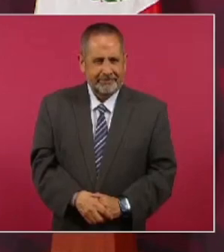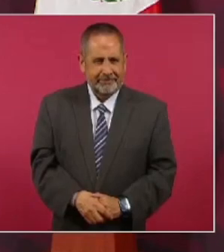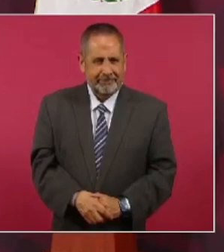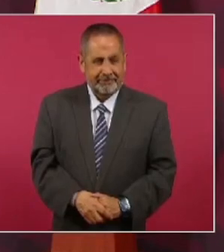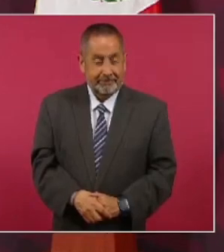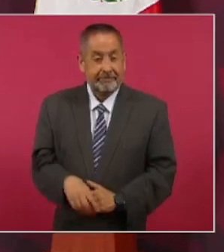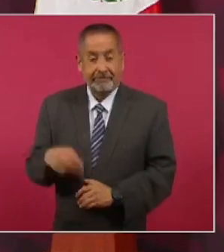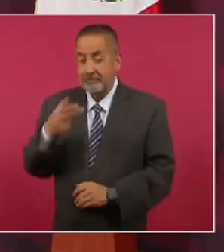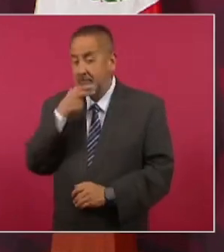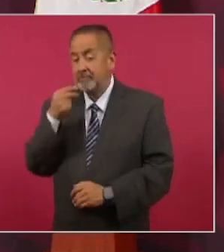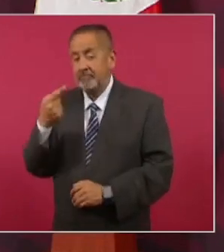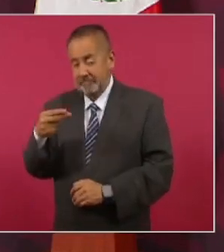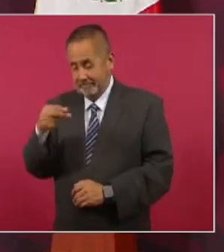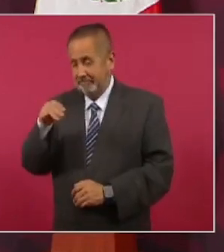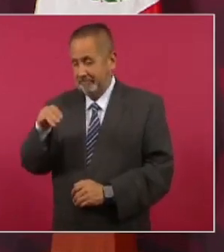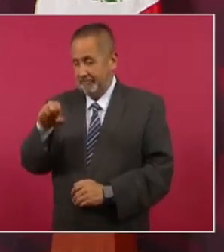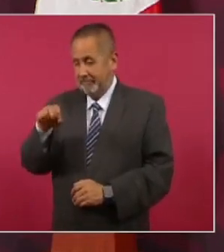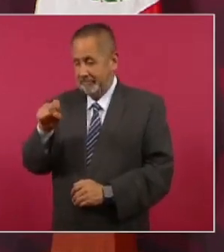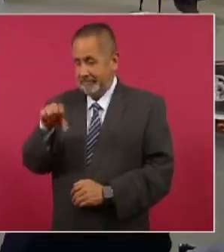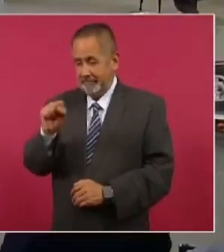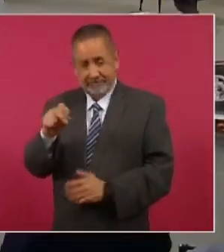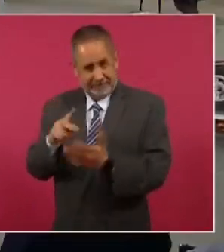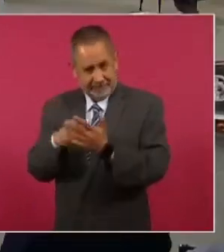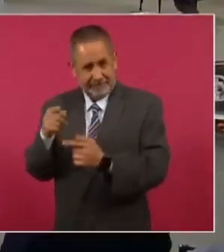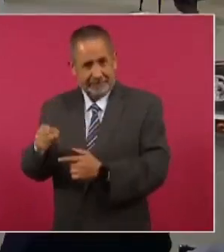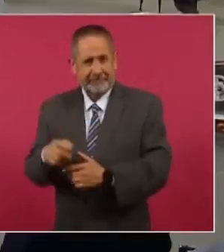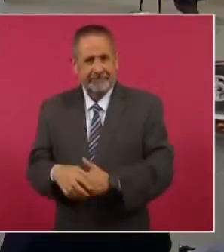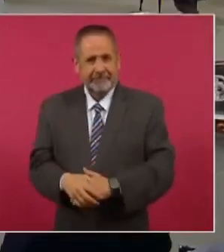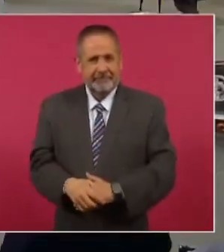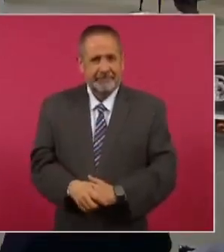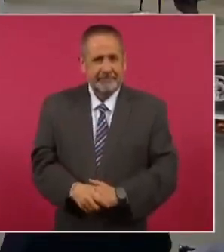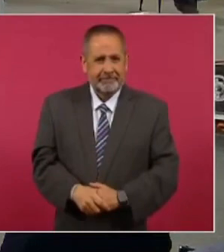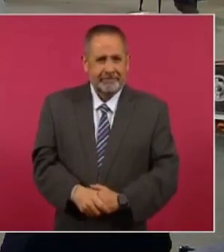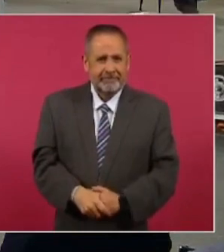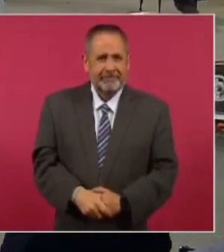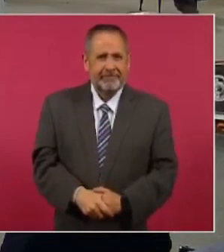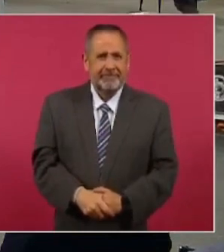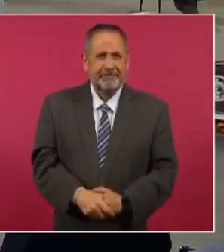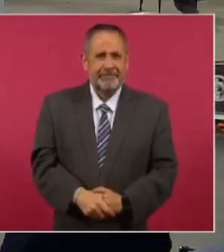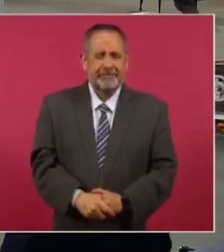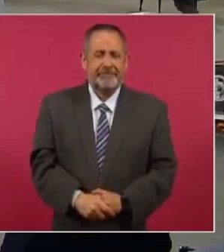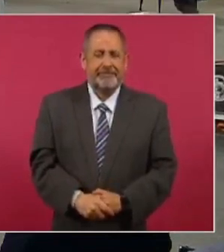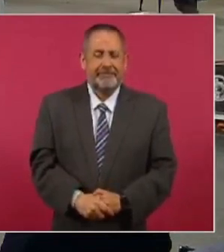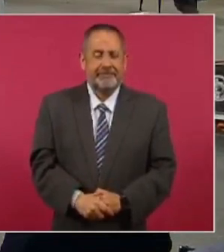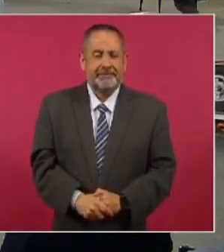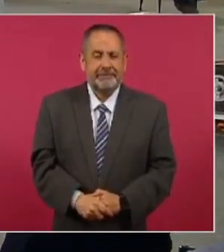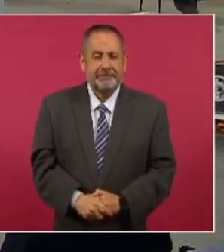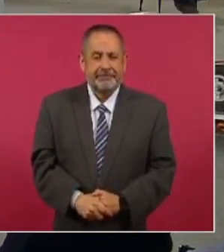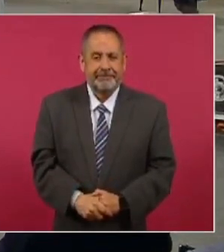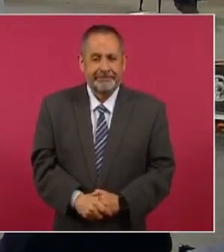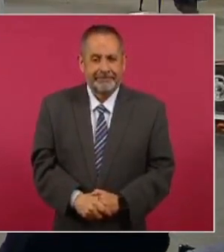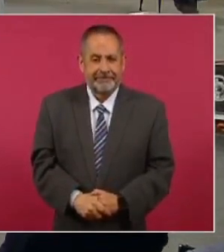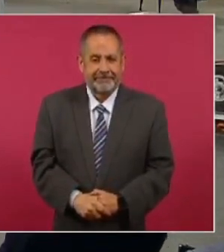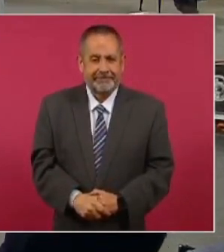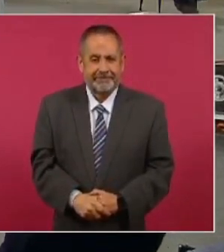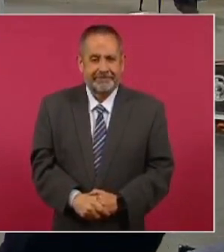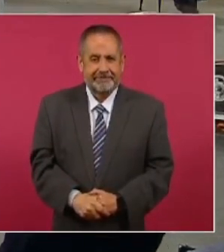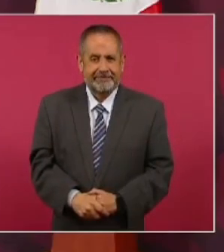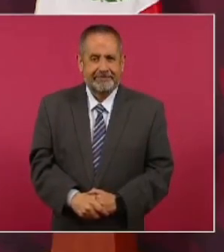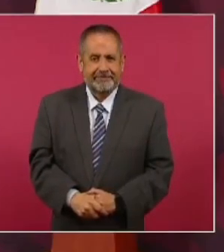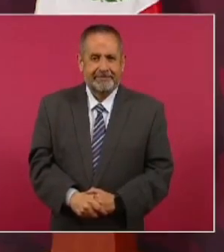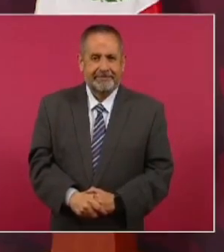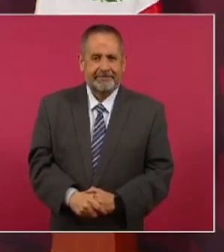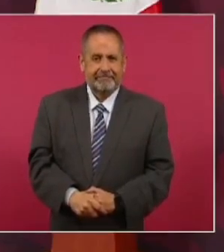tercero batazo en dirección al jardín de la izquierda atrás atrás atrás atrás atrás atrás es 410